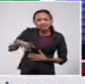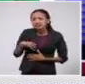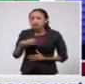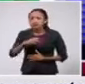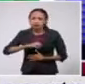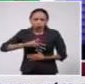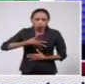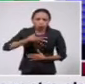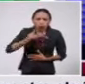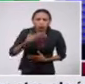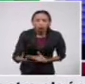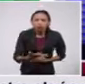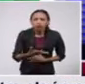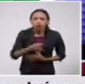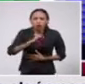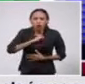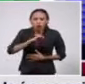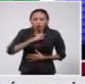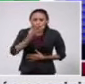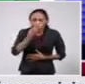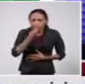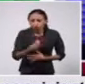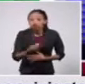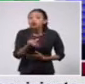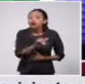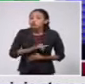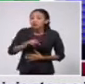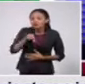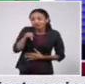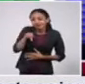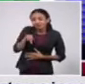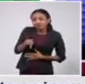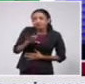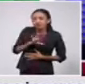con expectoración. Como ustedes ven, una